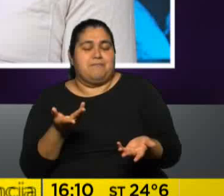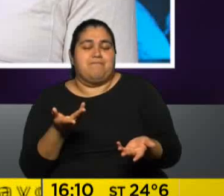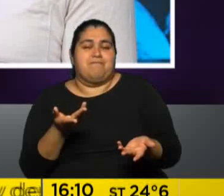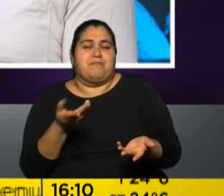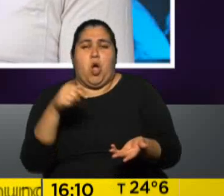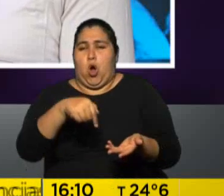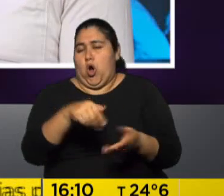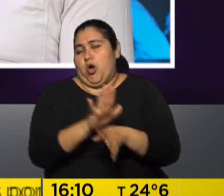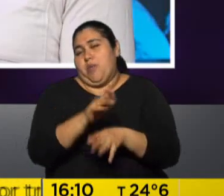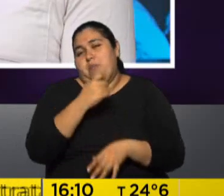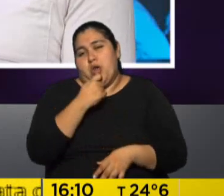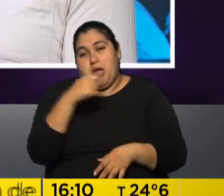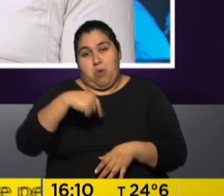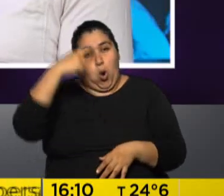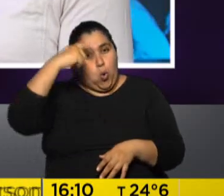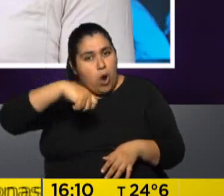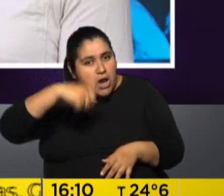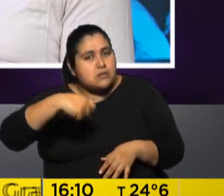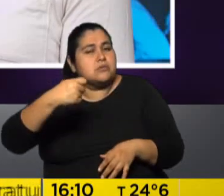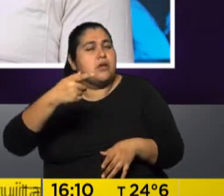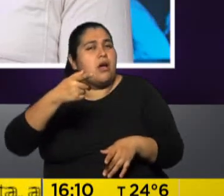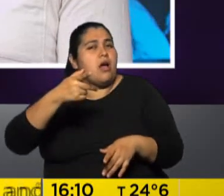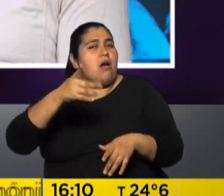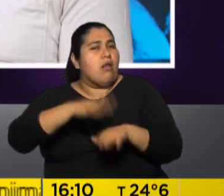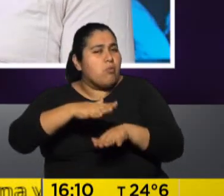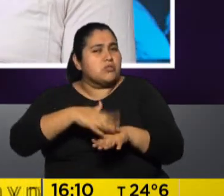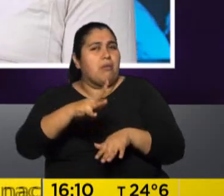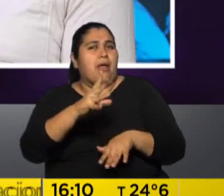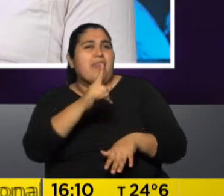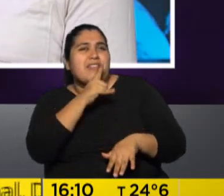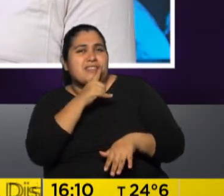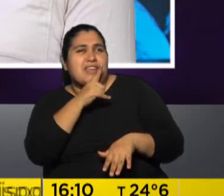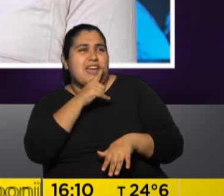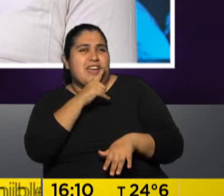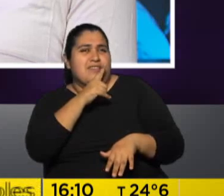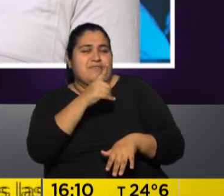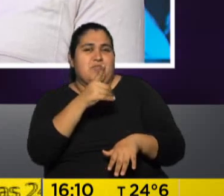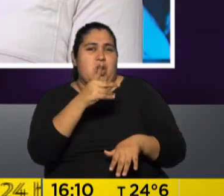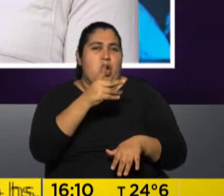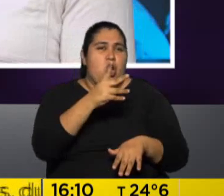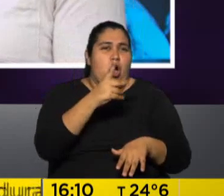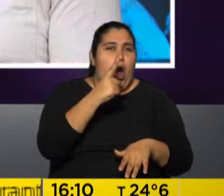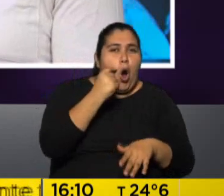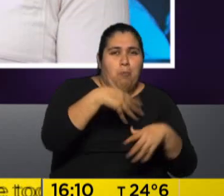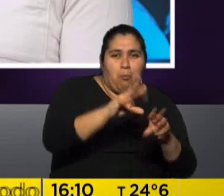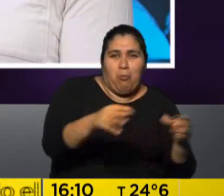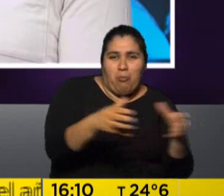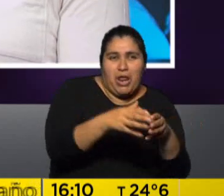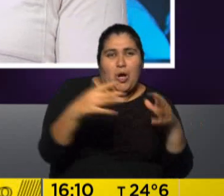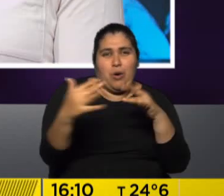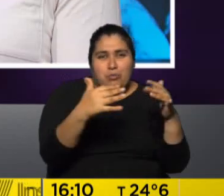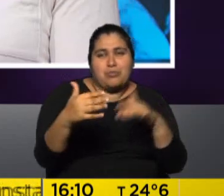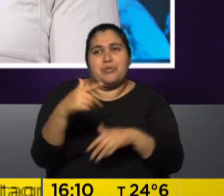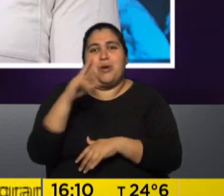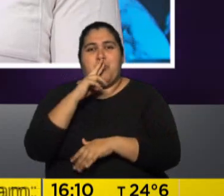ejemplo una jueza dirija un fútbol de varones, o sea, línea, es como... Que mira, recién está empezando a pasar, ¿no? Hace poquito